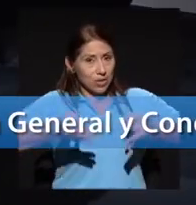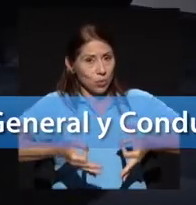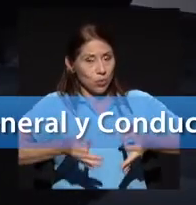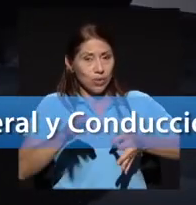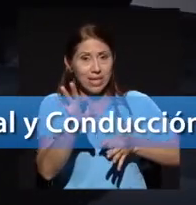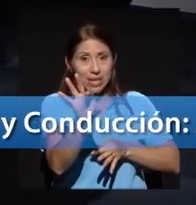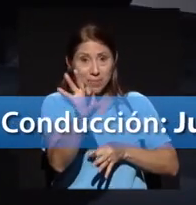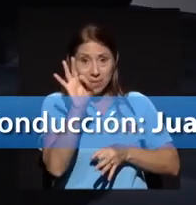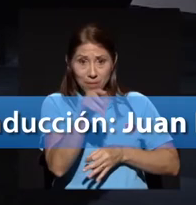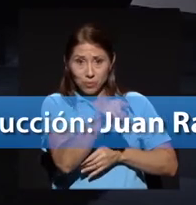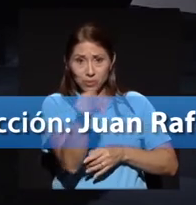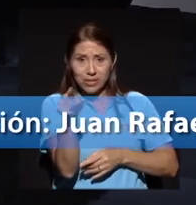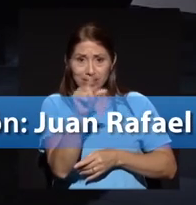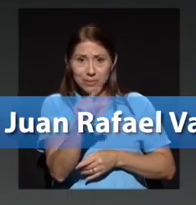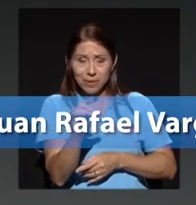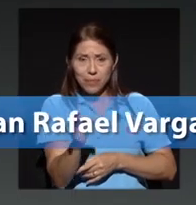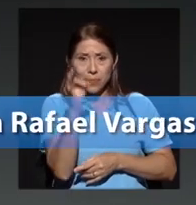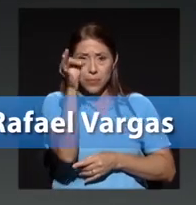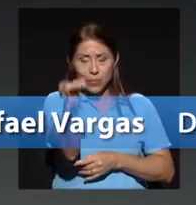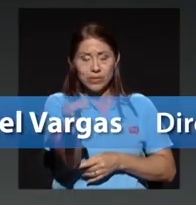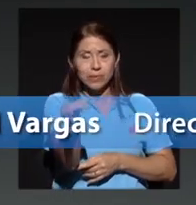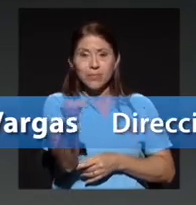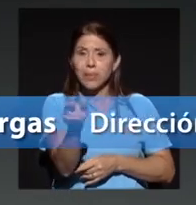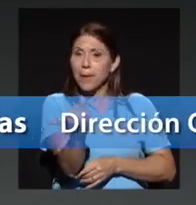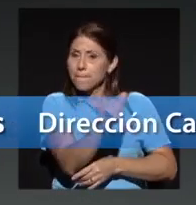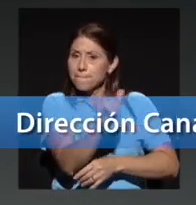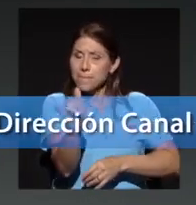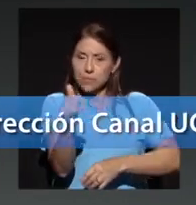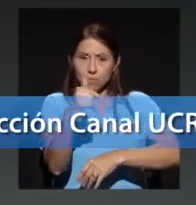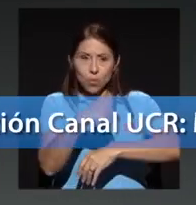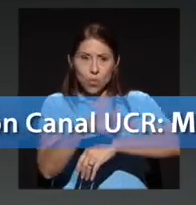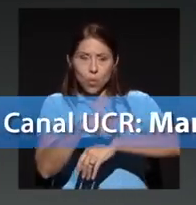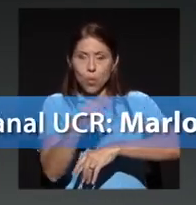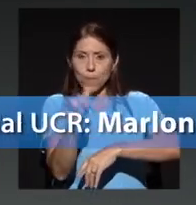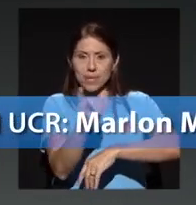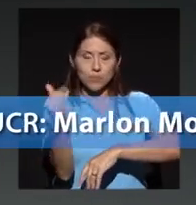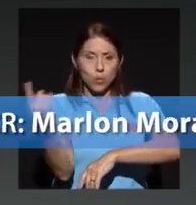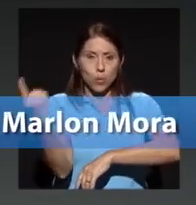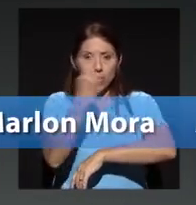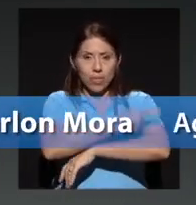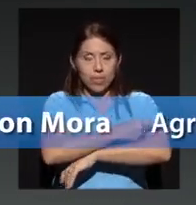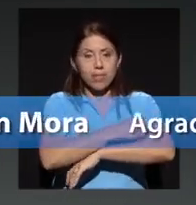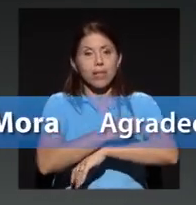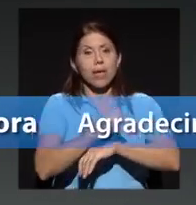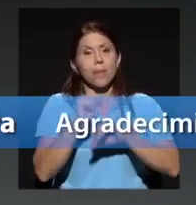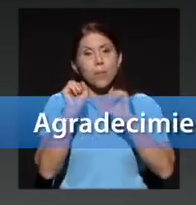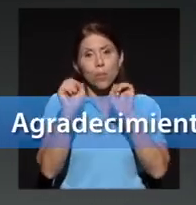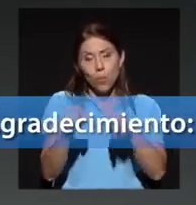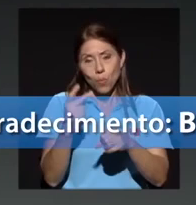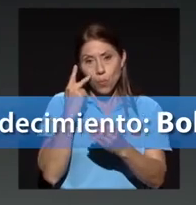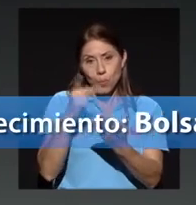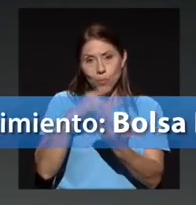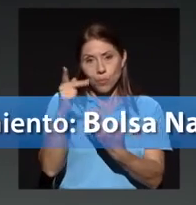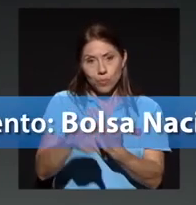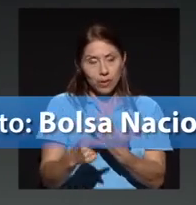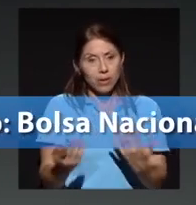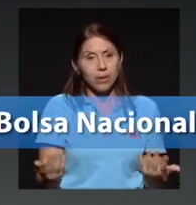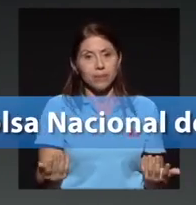los la próxima semana en los mismos tiempos de circunstancias que nos acompañen